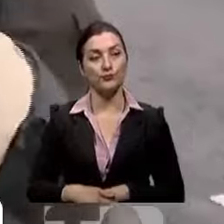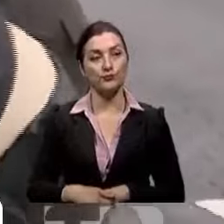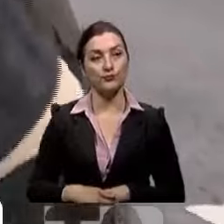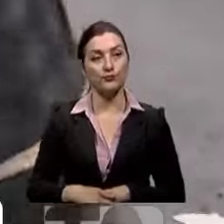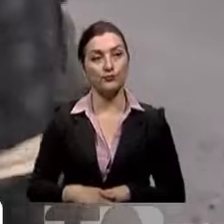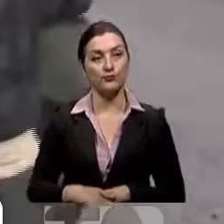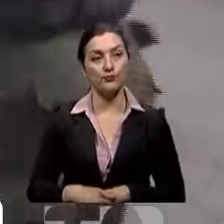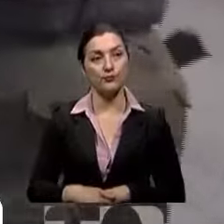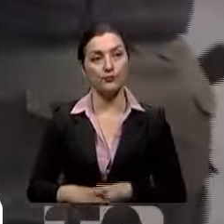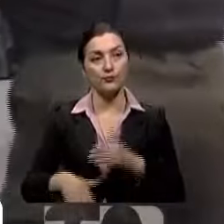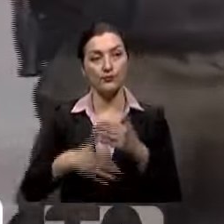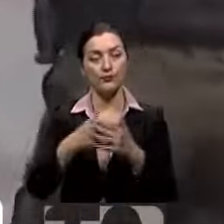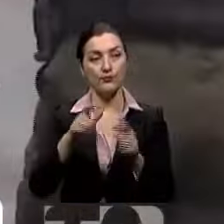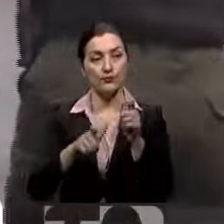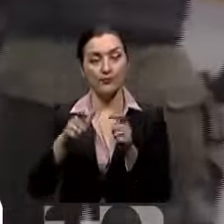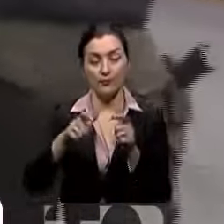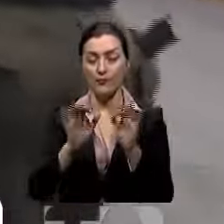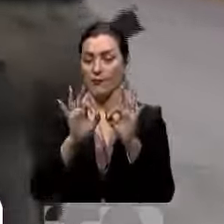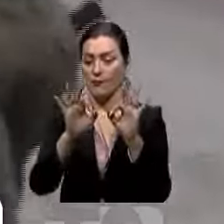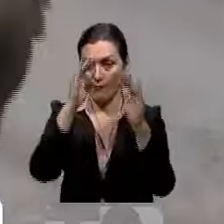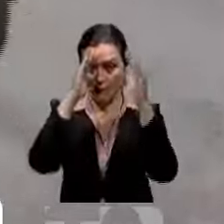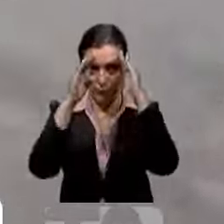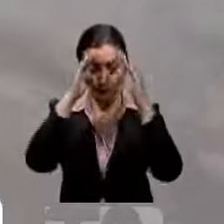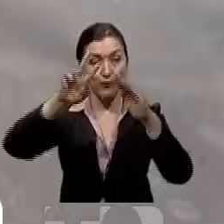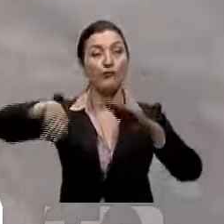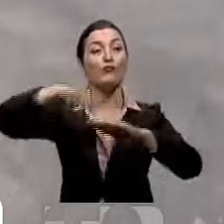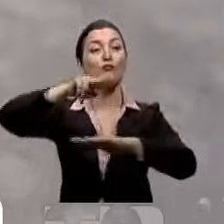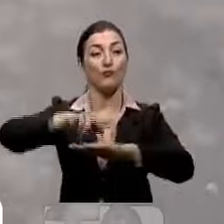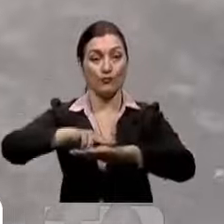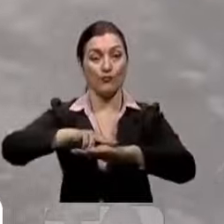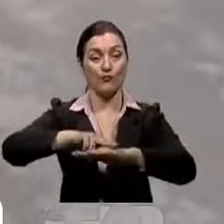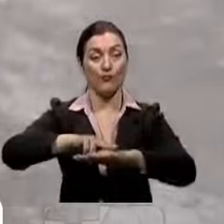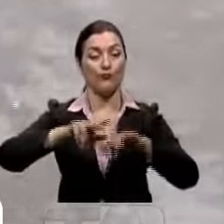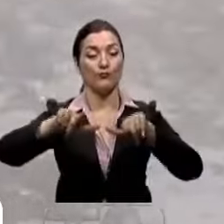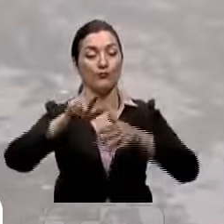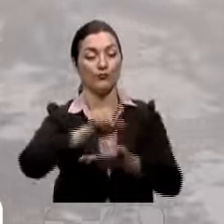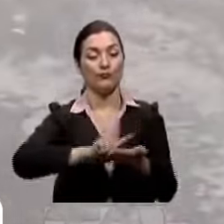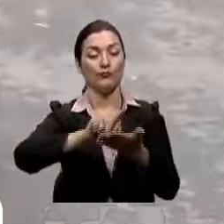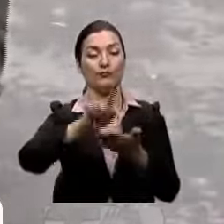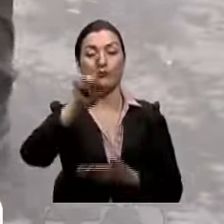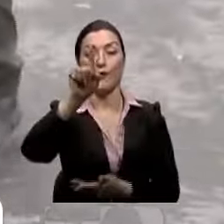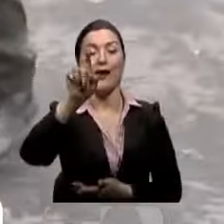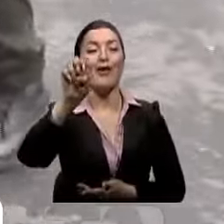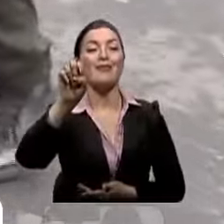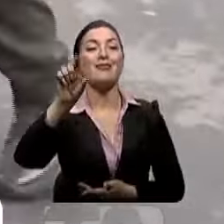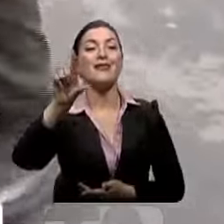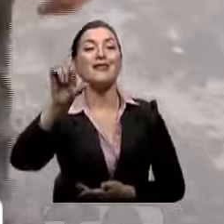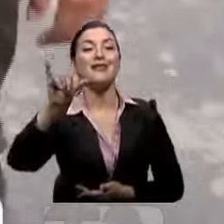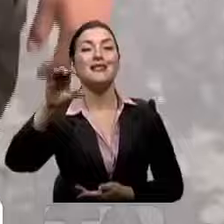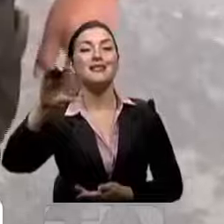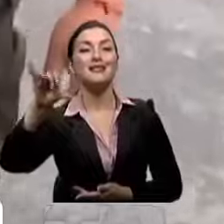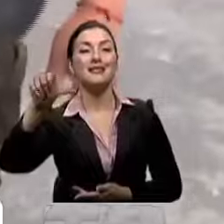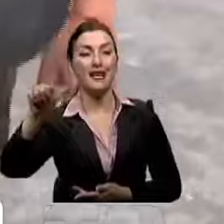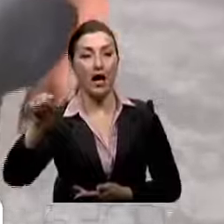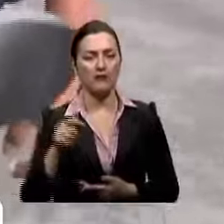para toda la ciudadanía, unos excelentes saludos por parte de la Policía Nacional, acantonada acá en el distrito La Delicia. Estamos encontrándonos haciendo unos